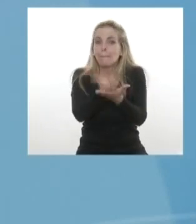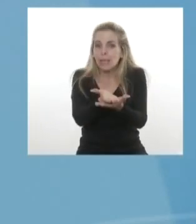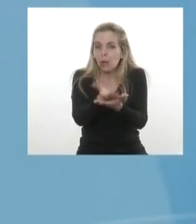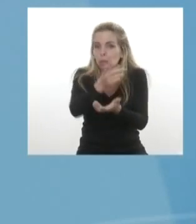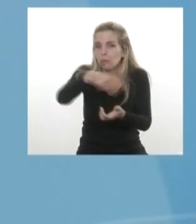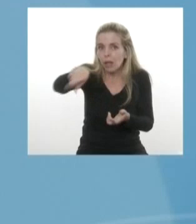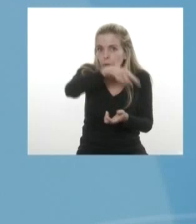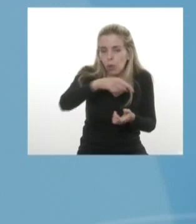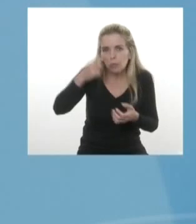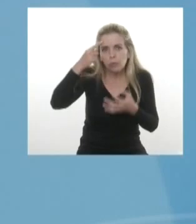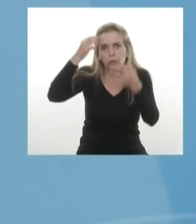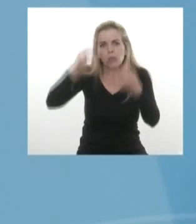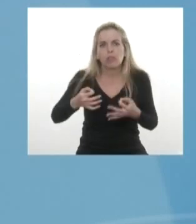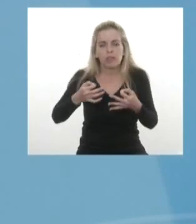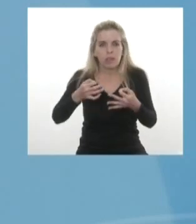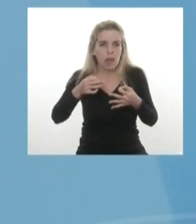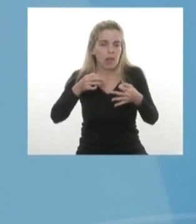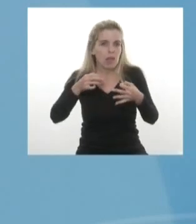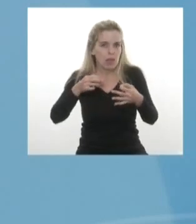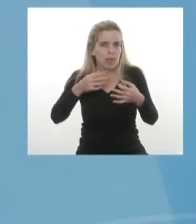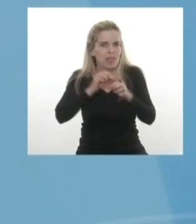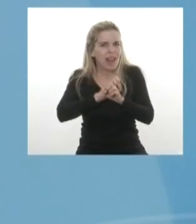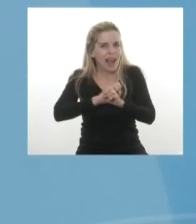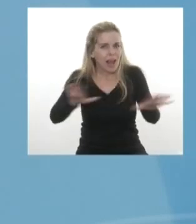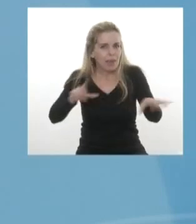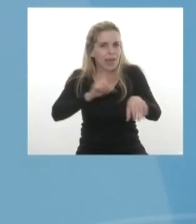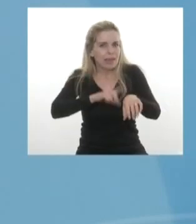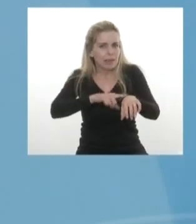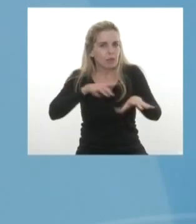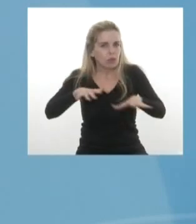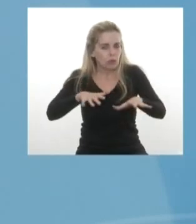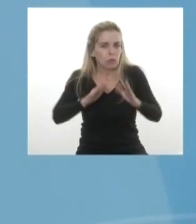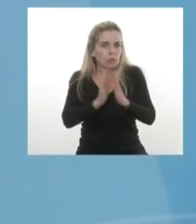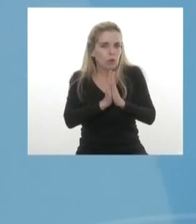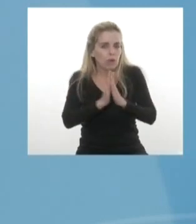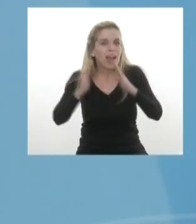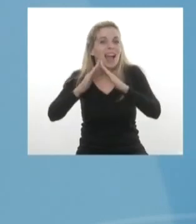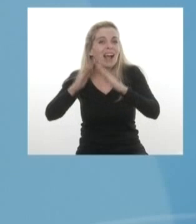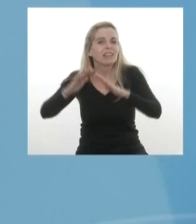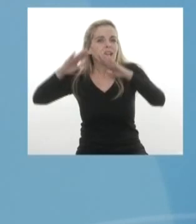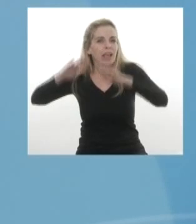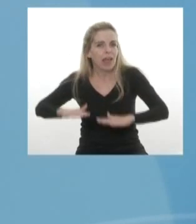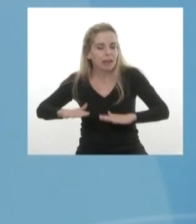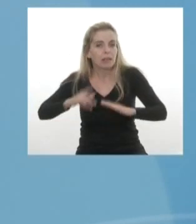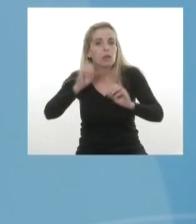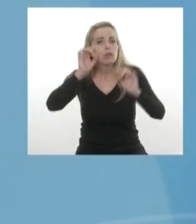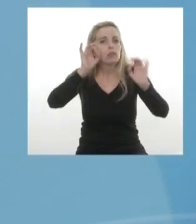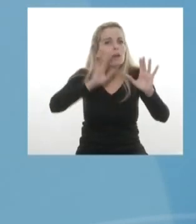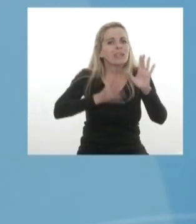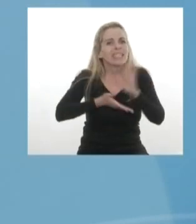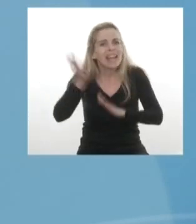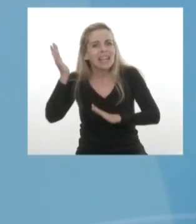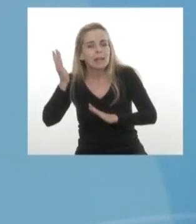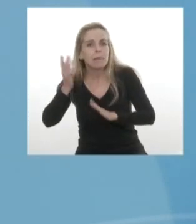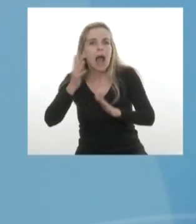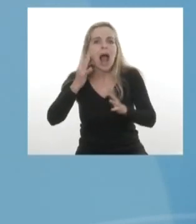tomemos conciencia de la gravedad del momento, quedarse en casa todo lo posible, salir solo para lo